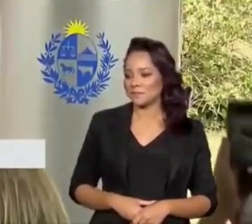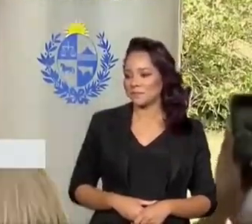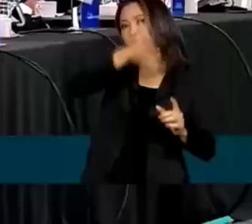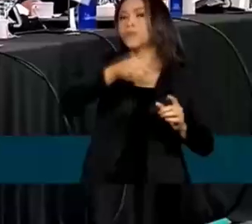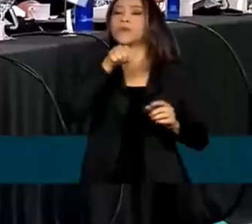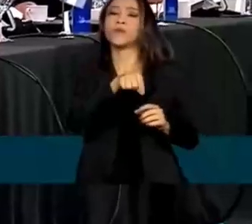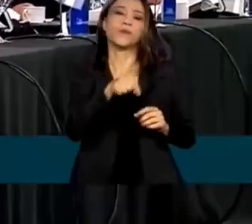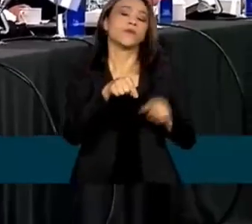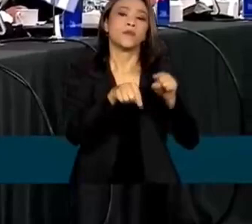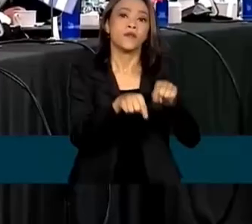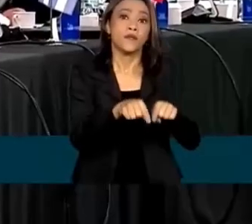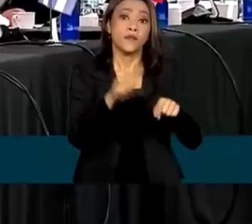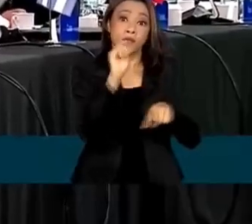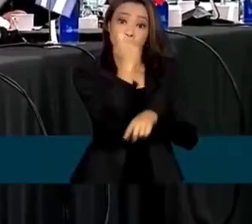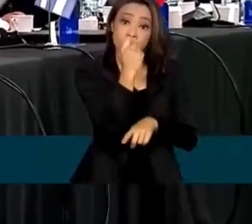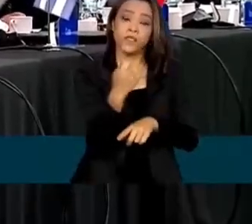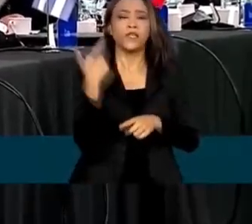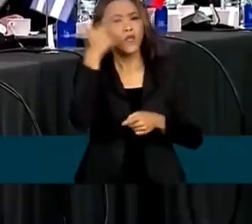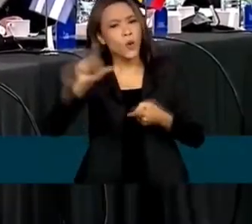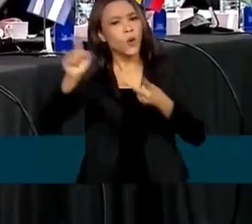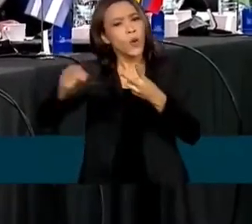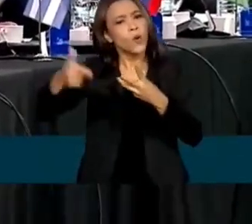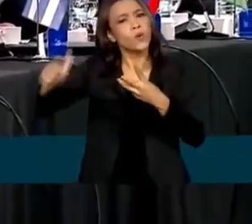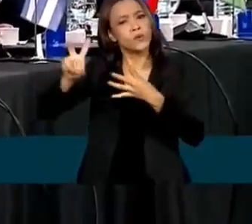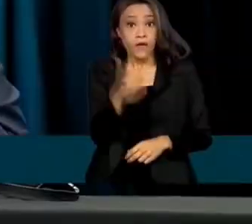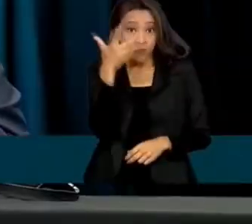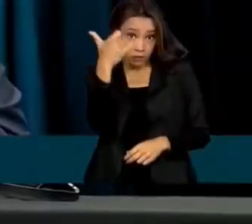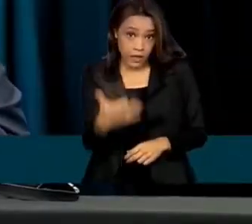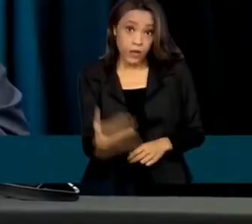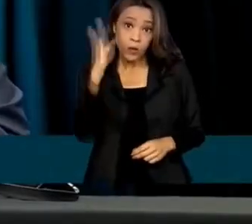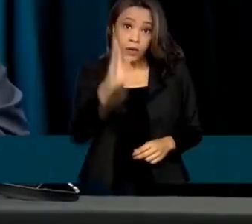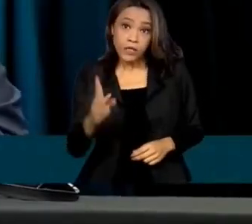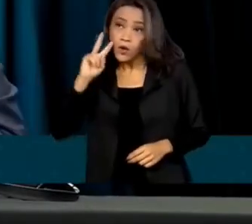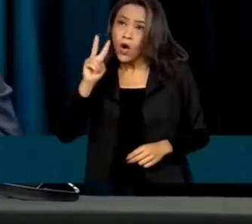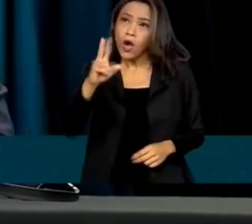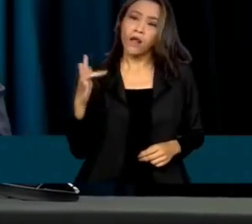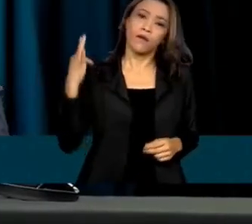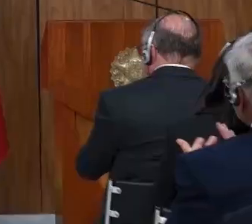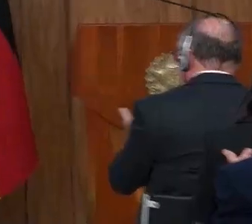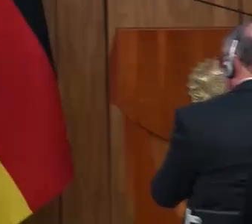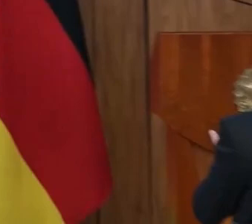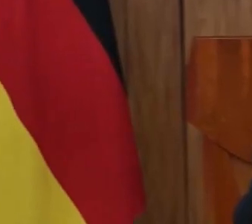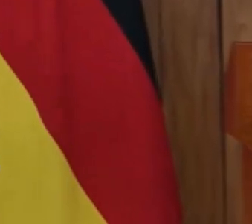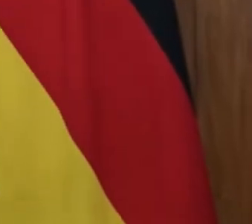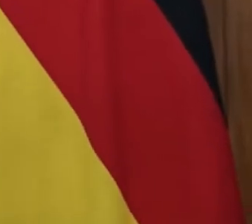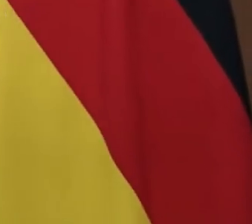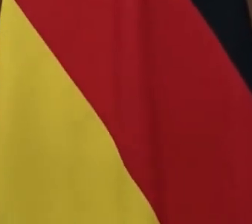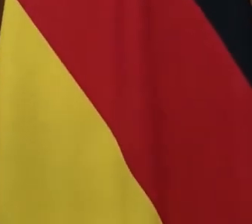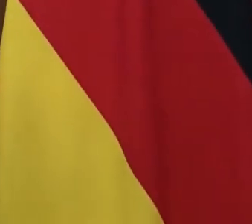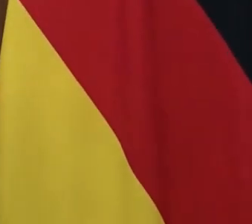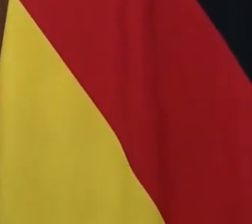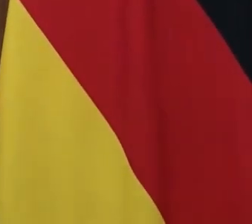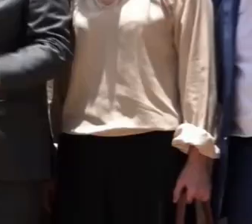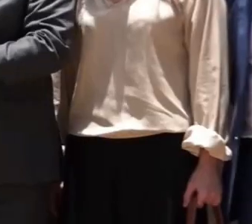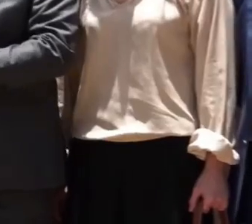Aires sea durante su investidura o en el marco de la celac Lula se ha reunido en un primer mes con 15 mandatarios extranjeros